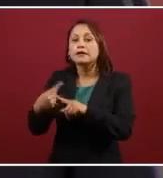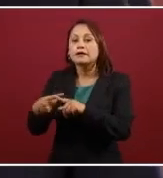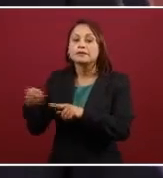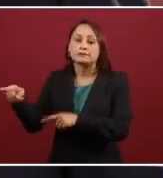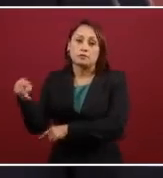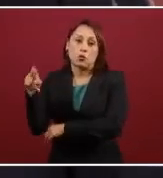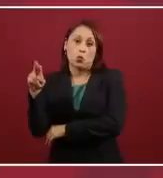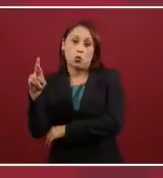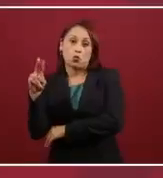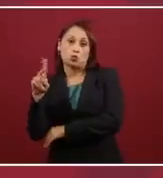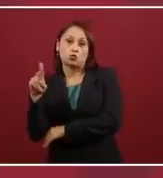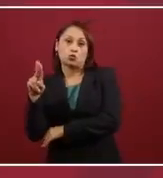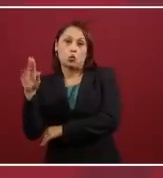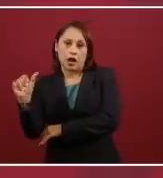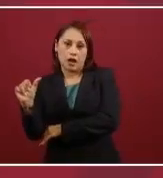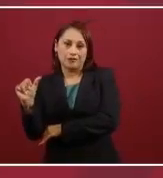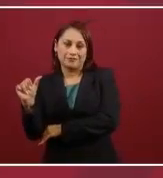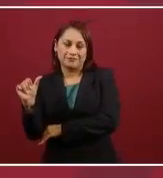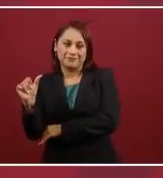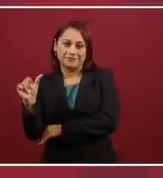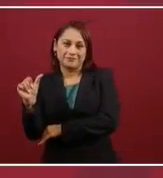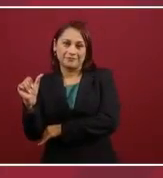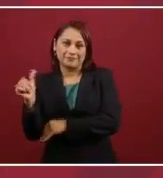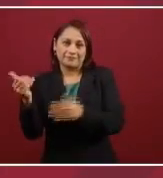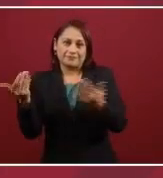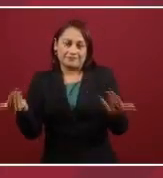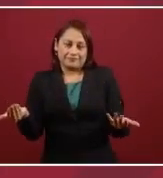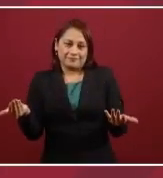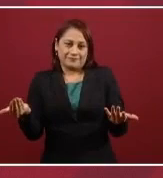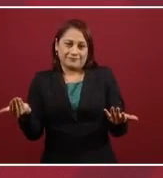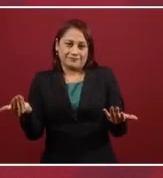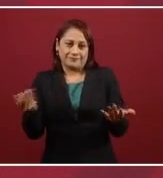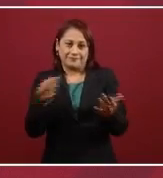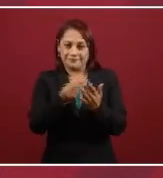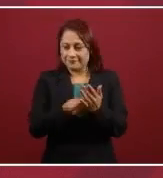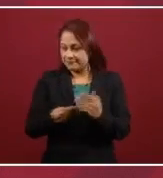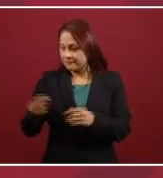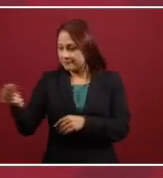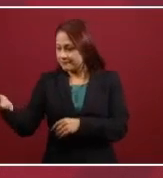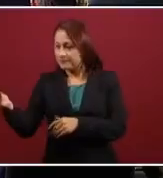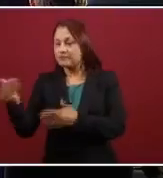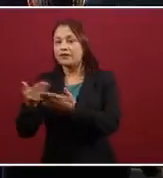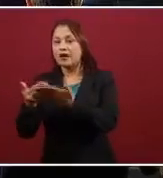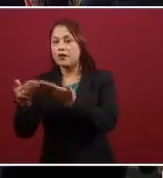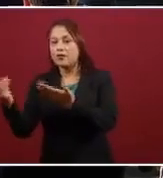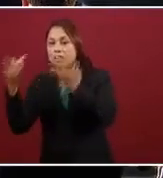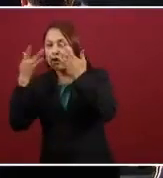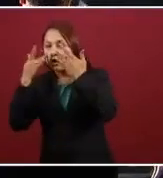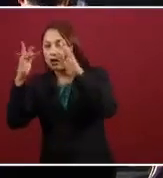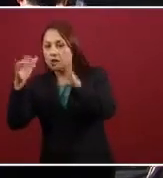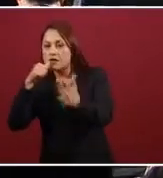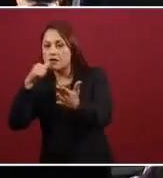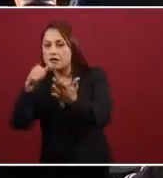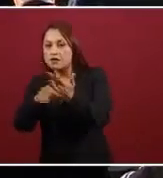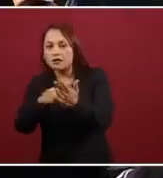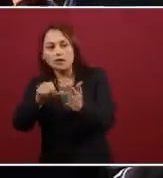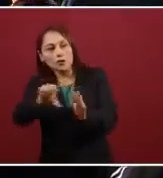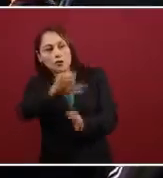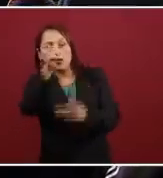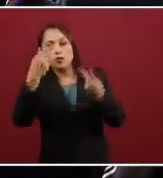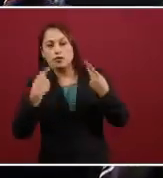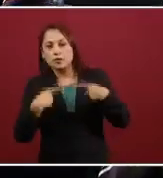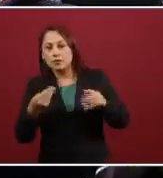Y aquí son los destinatarios de Ursúa, son otros, pero es así esto, ¿eh?